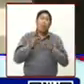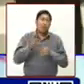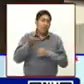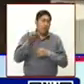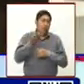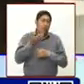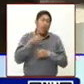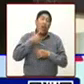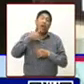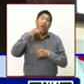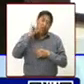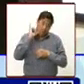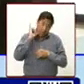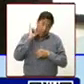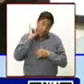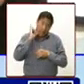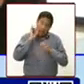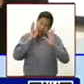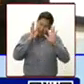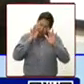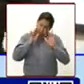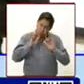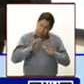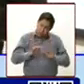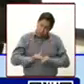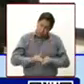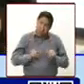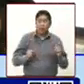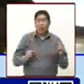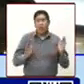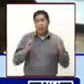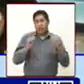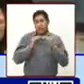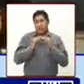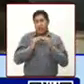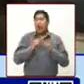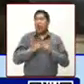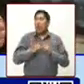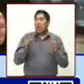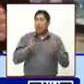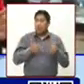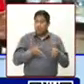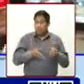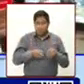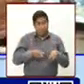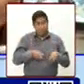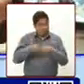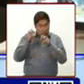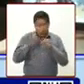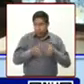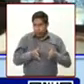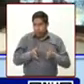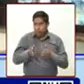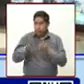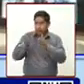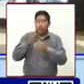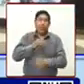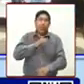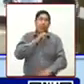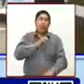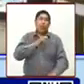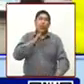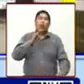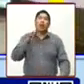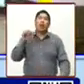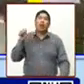la pasada jornada que ha caído una intensa lluvia en la ciudad de la paz sin embargo en la carretera diré que se dirige a la ciudad de Cochabamba